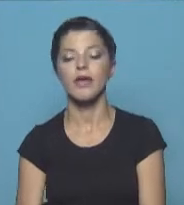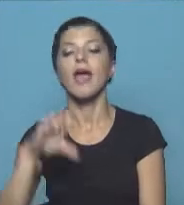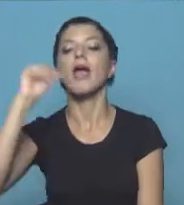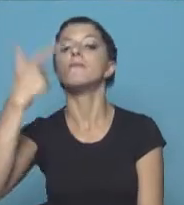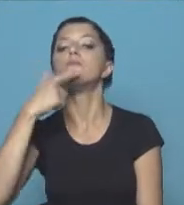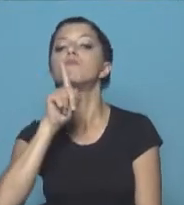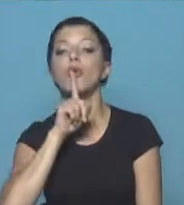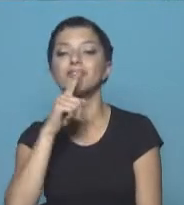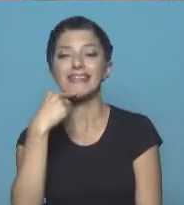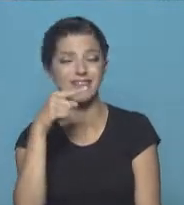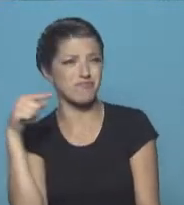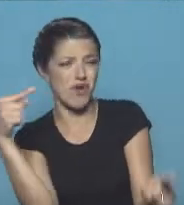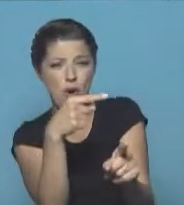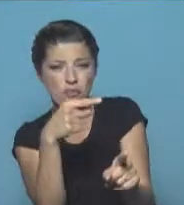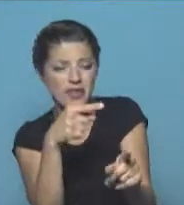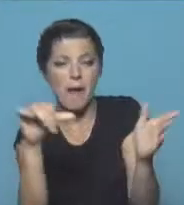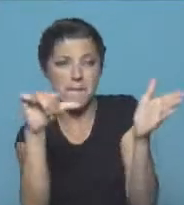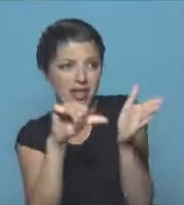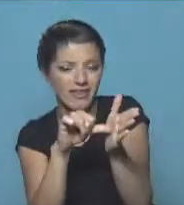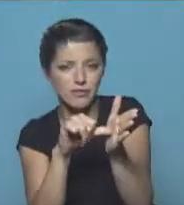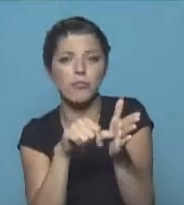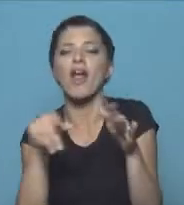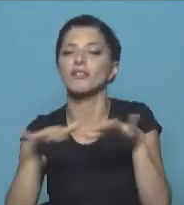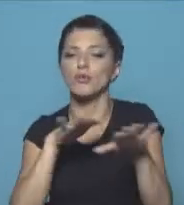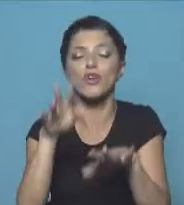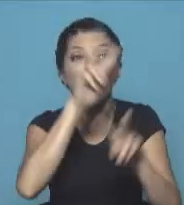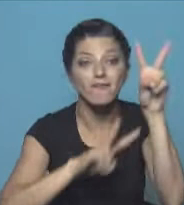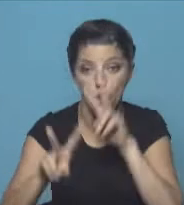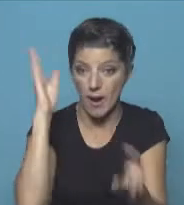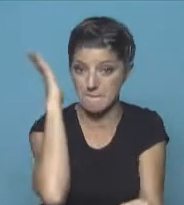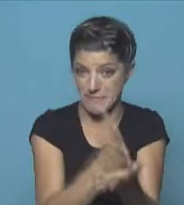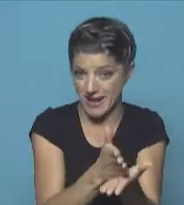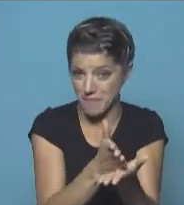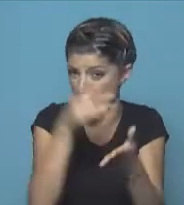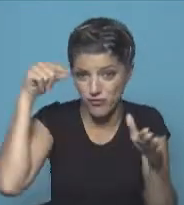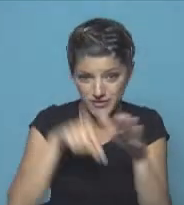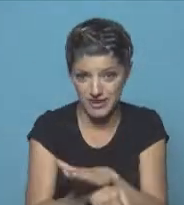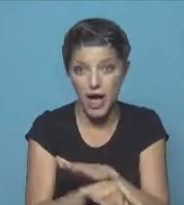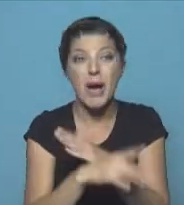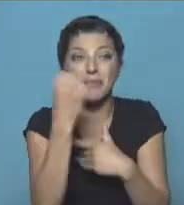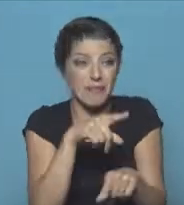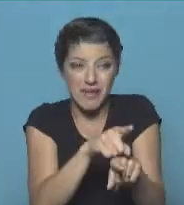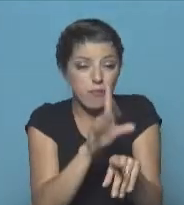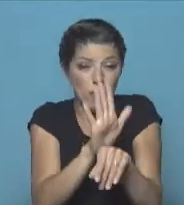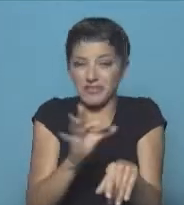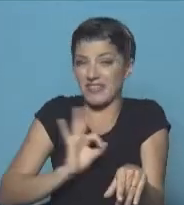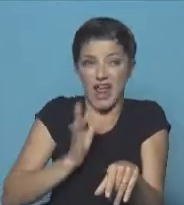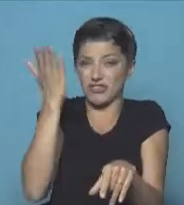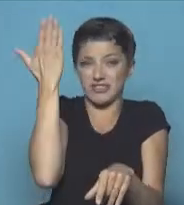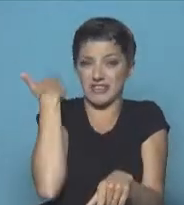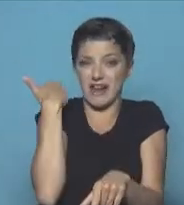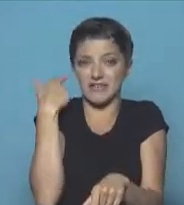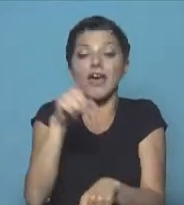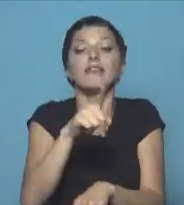destrozó a los polacos en este sentido de lo que están intentando hacer, porque verdaderamente es muy retrógrado. Holanda es el país